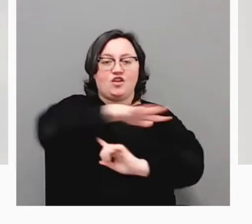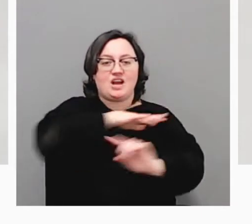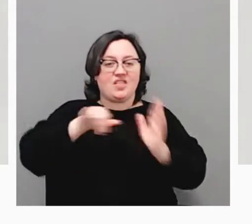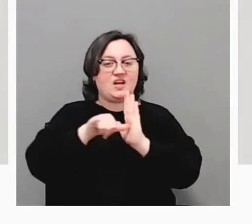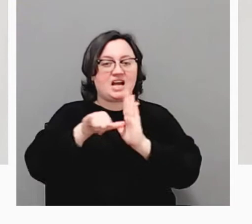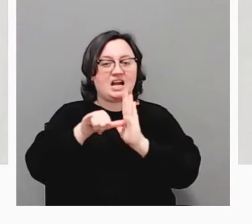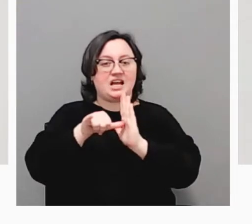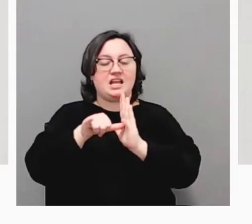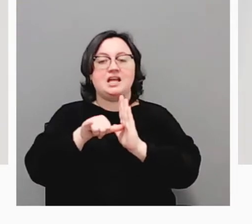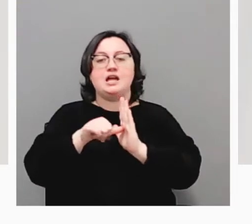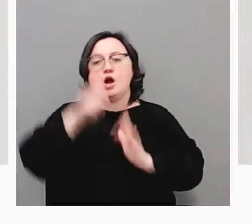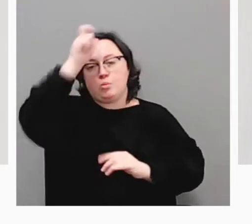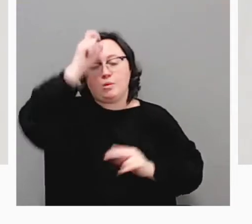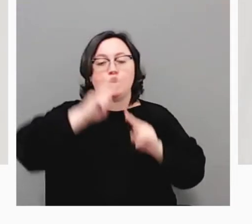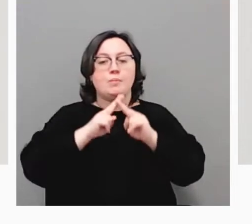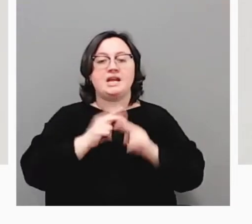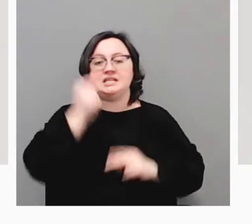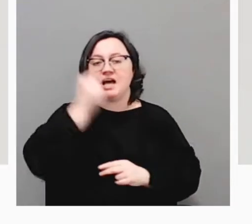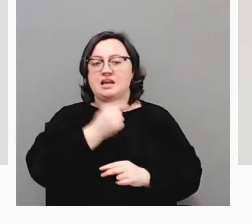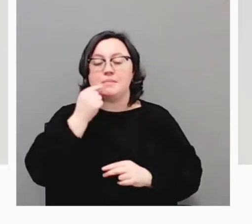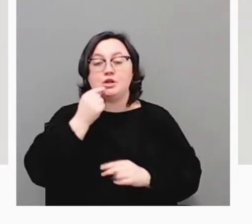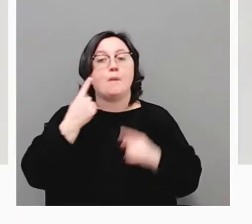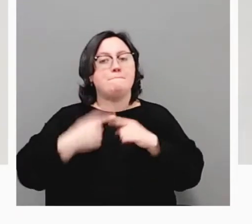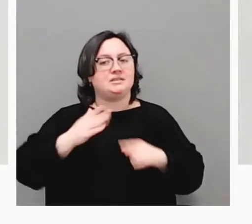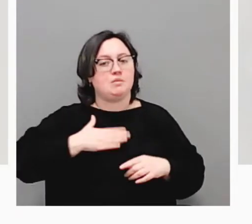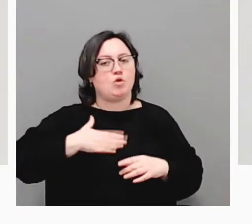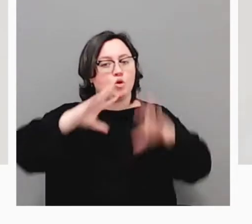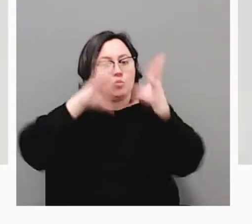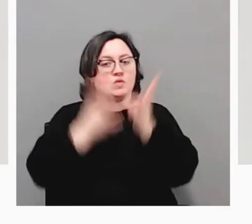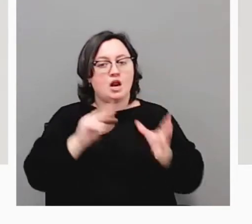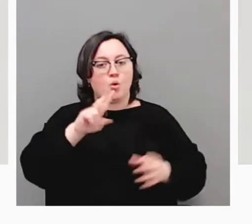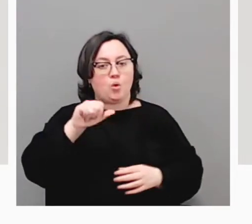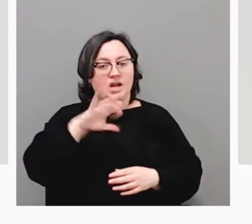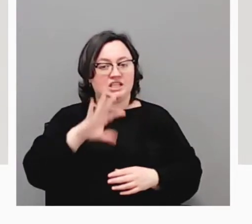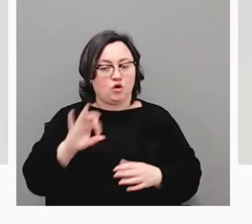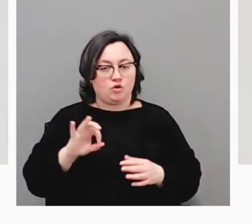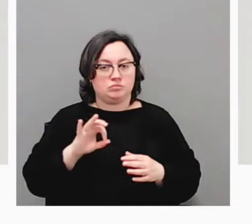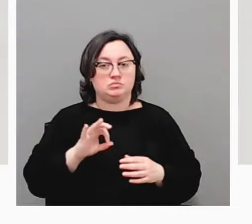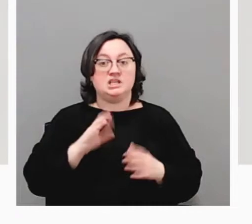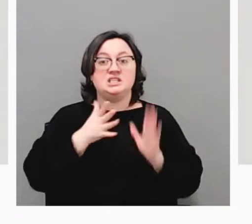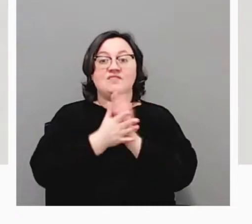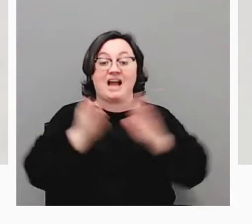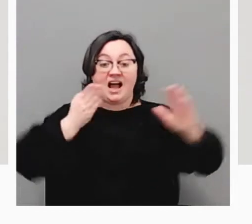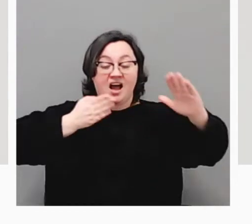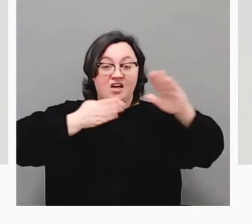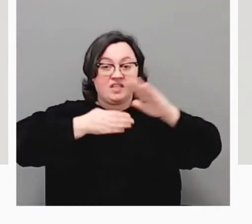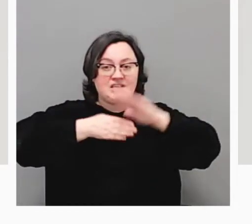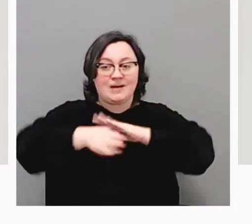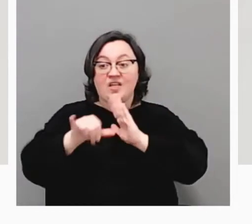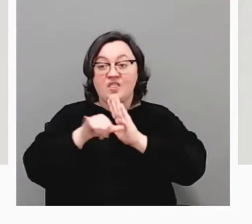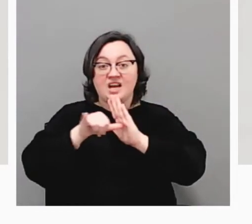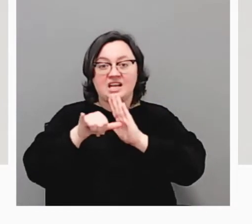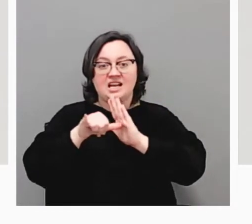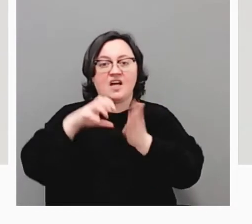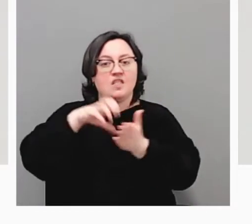la localidad de Sacramento, otro patrimonio mundial de UNESCO. Y vemos que entonces que la accesibilidad y la cercanía a centros